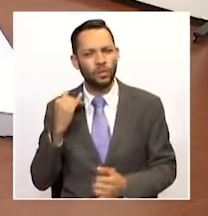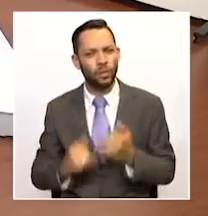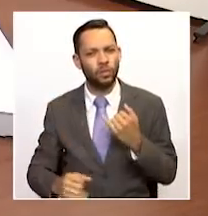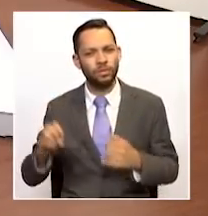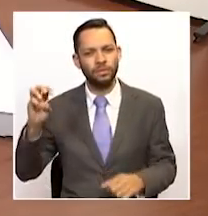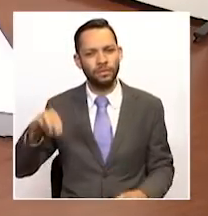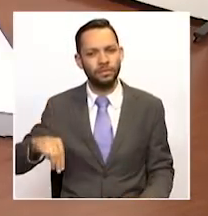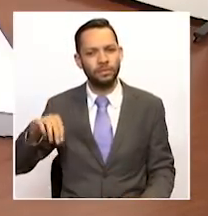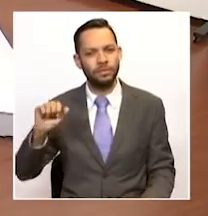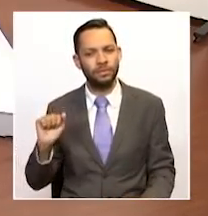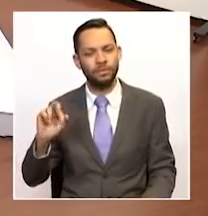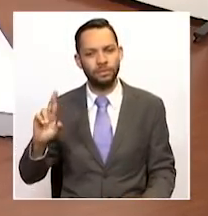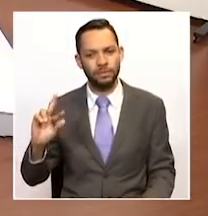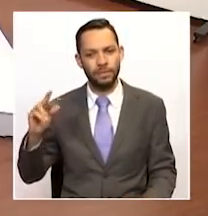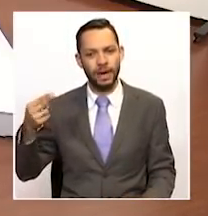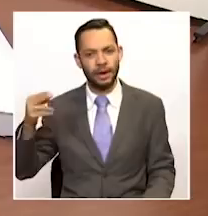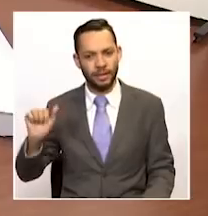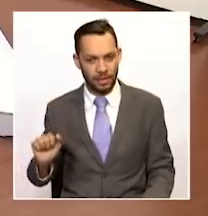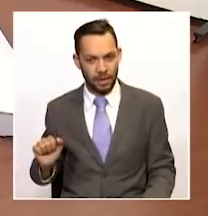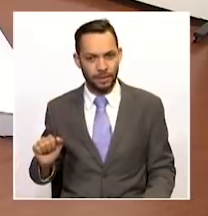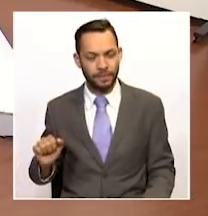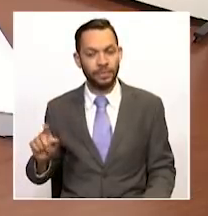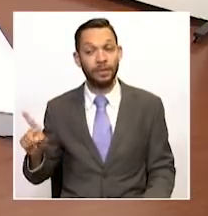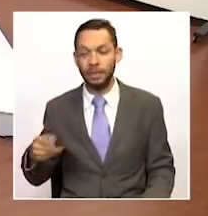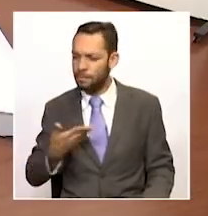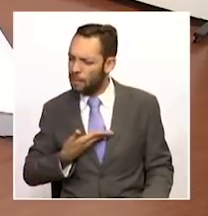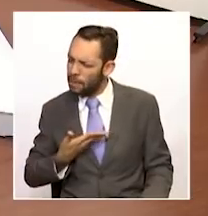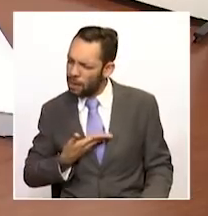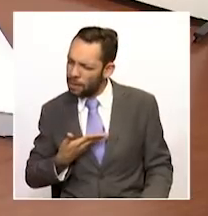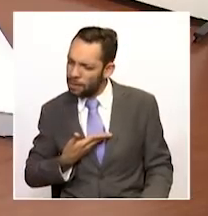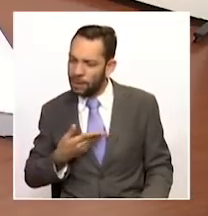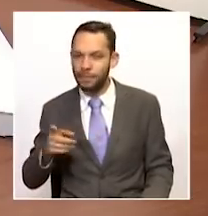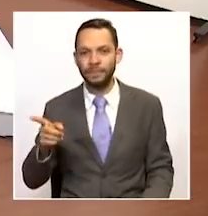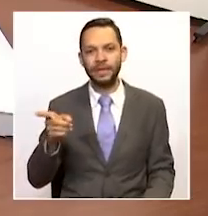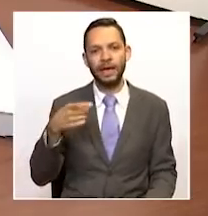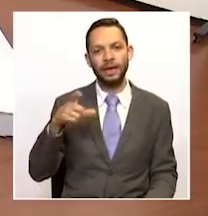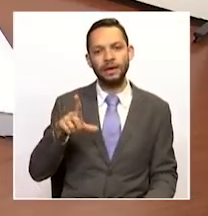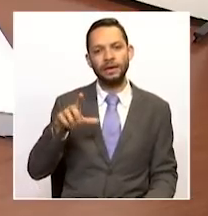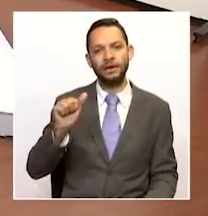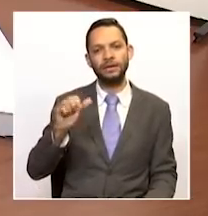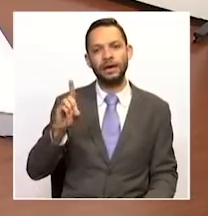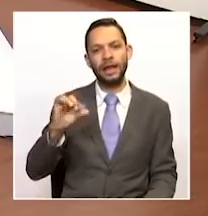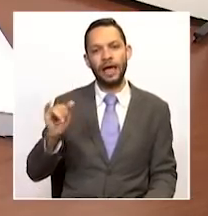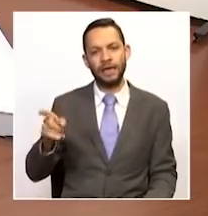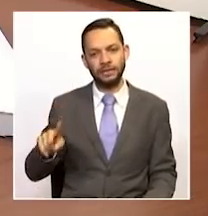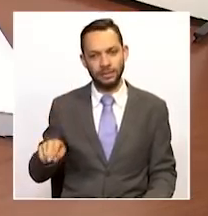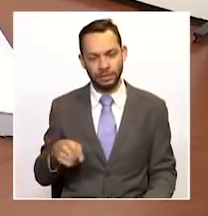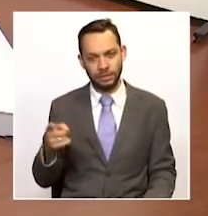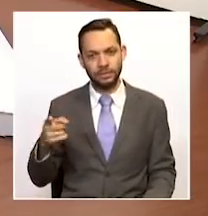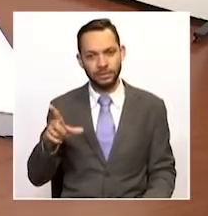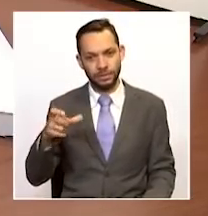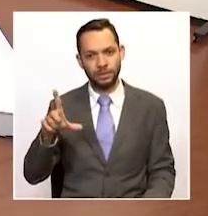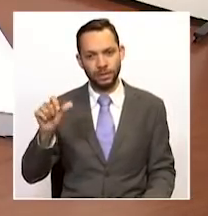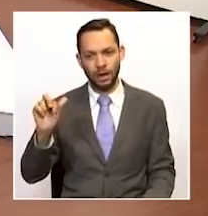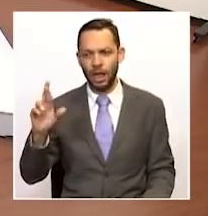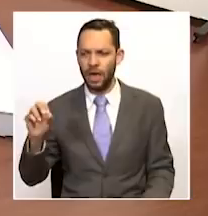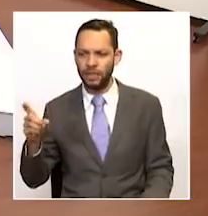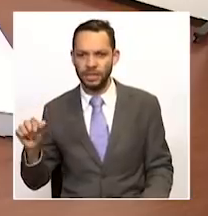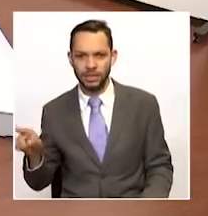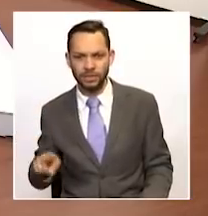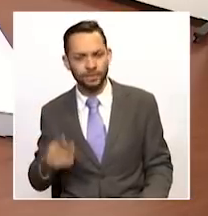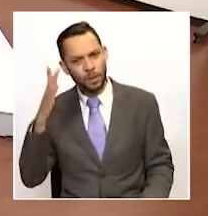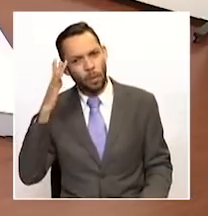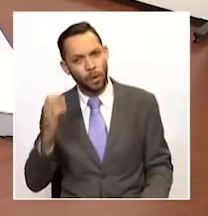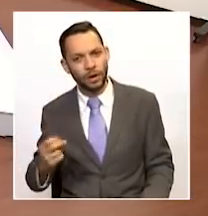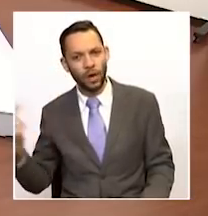orozco marulanda y su madre cual es que su nombre y gladys estela marulanda porque gris estela está